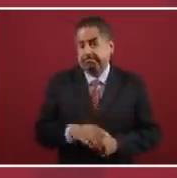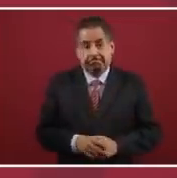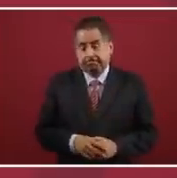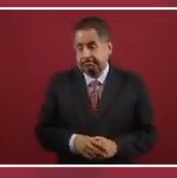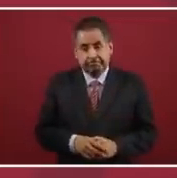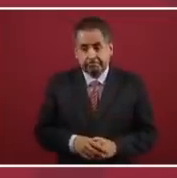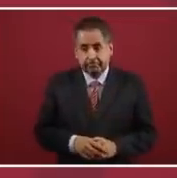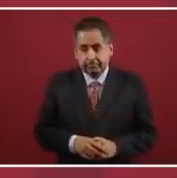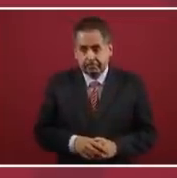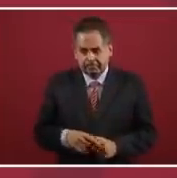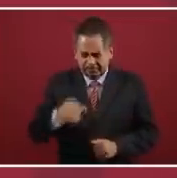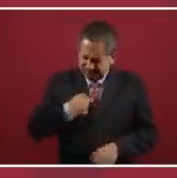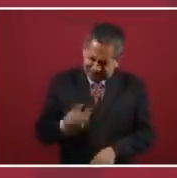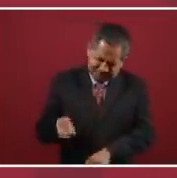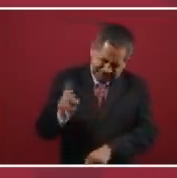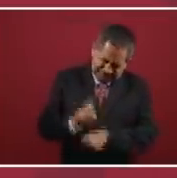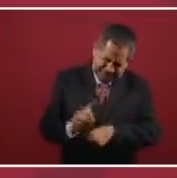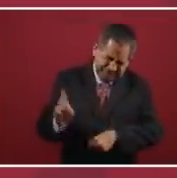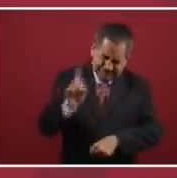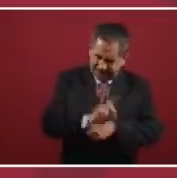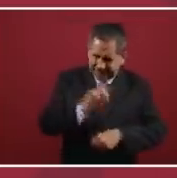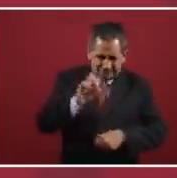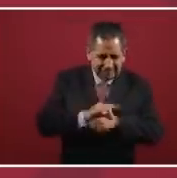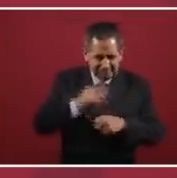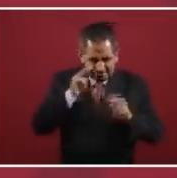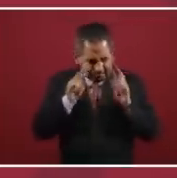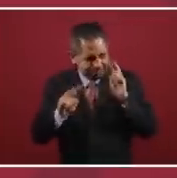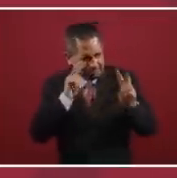Yo estoy todos los días viendo esto.